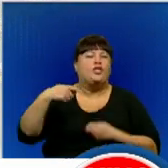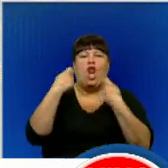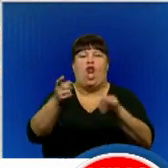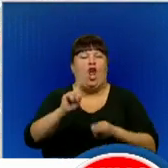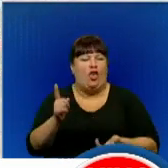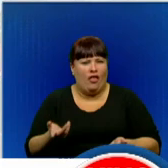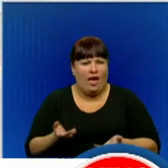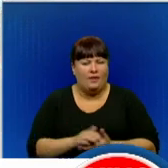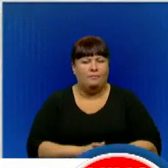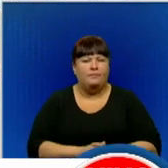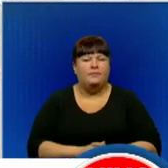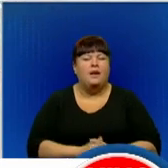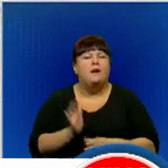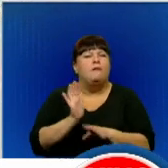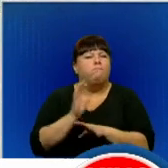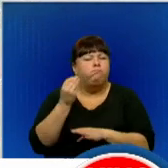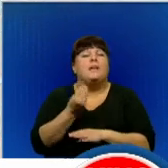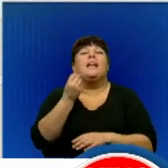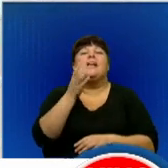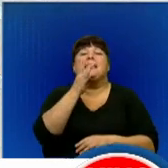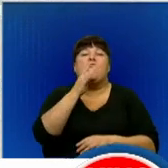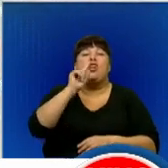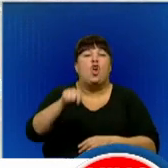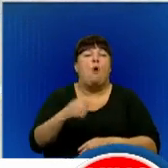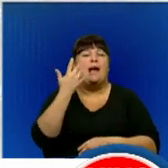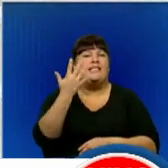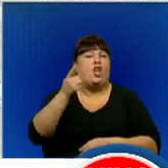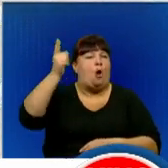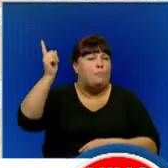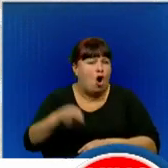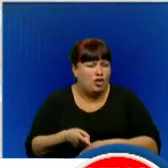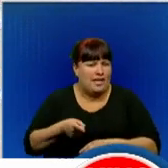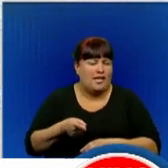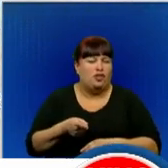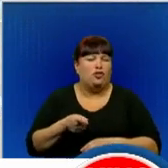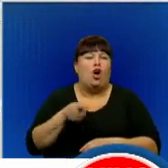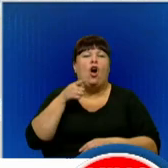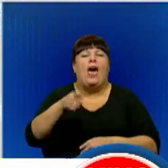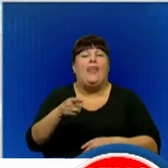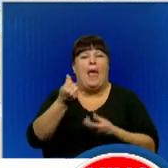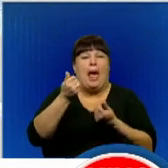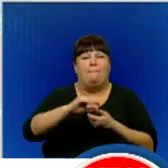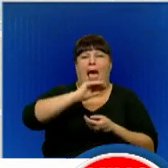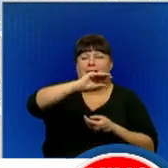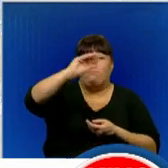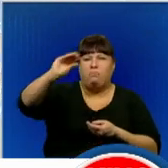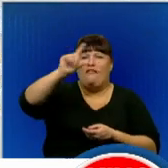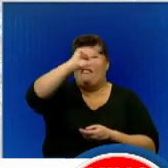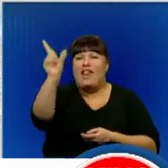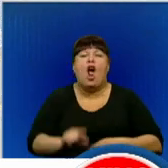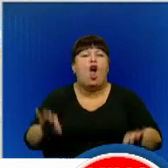haciendo se presente el 14,5 por ciento de la coparticipación federal